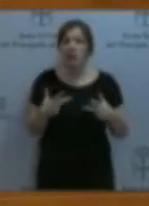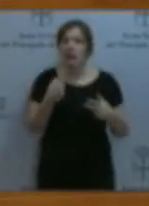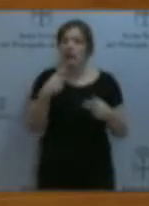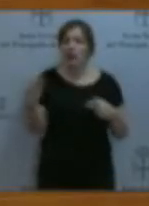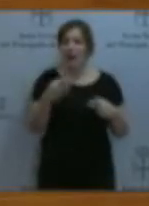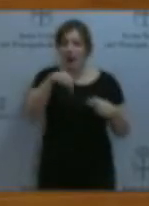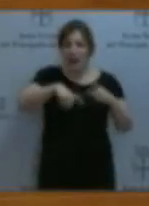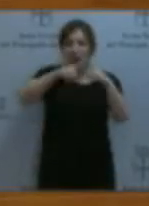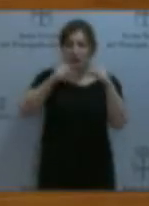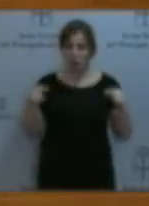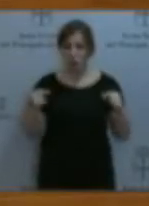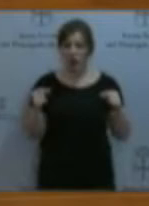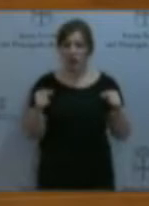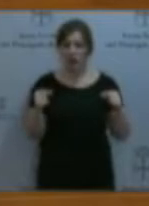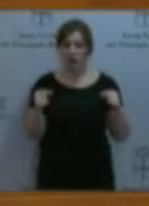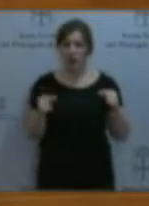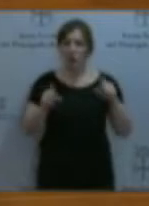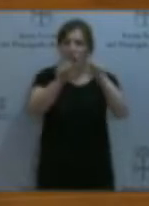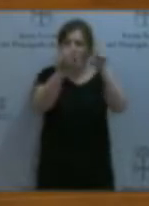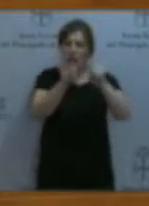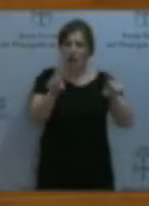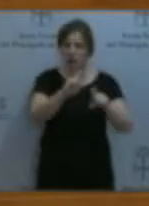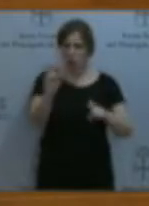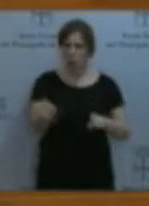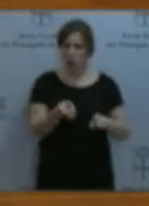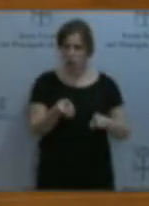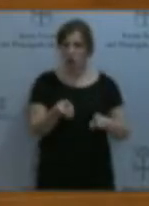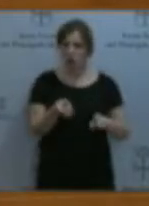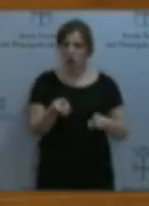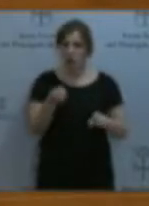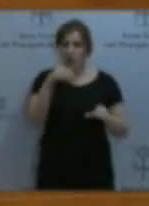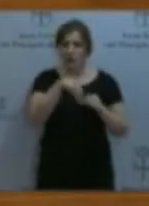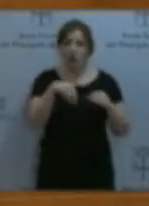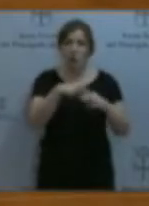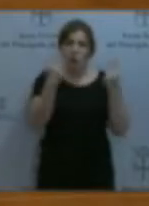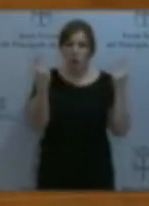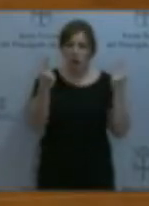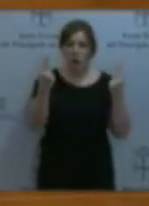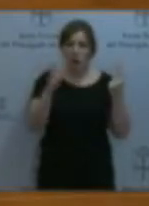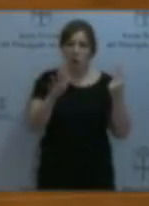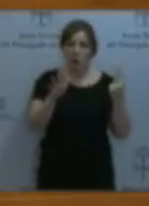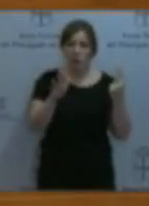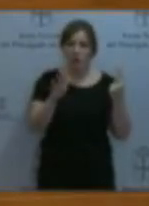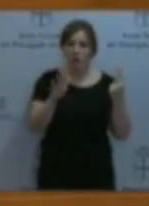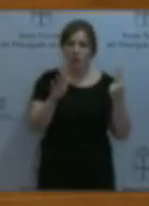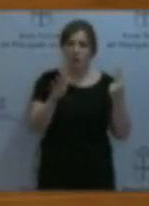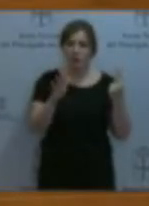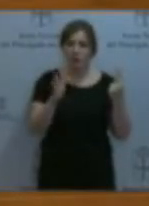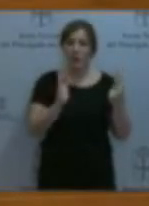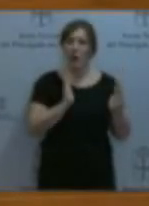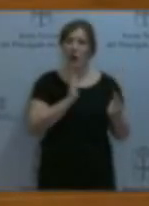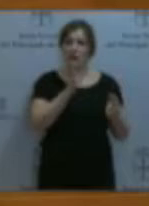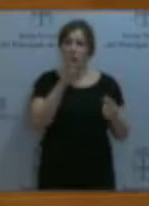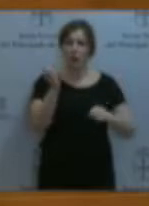Asturias contamos con un entramado de organismos alrededor de lo público engordado de manera artificiosa que, cobrando de los